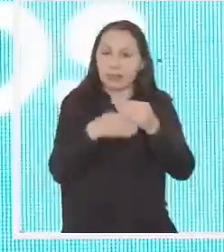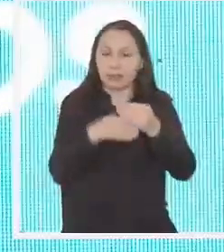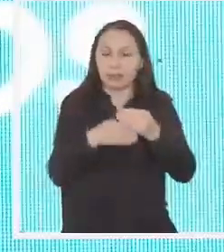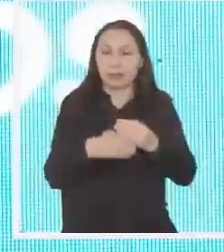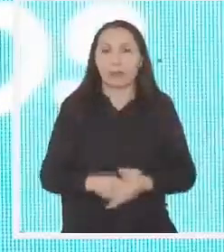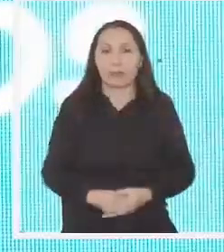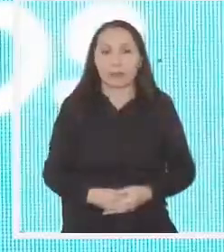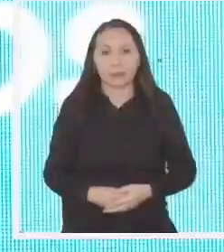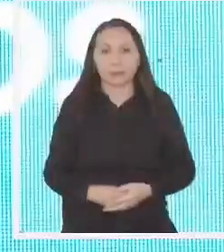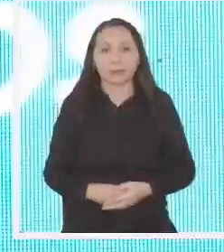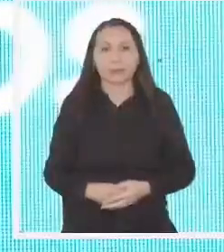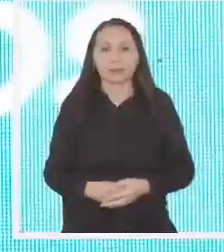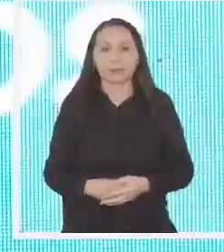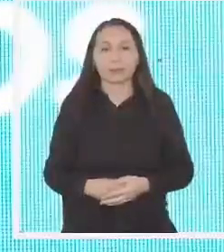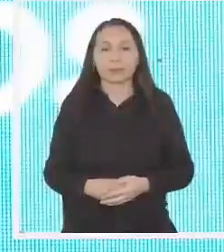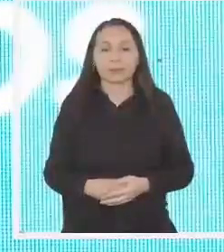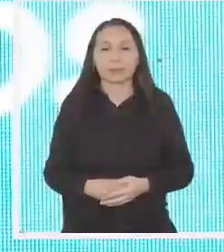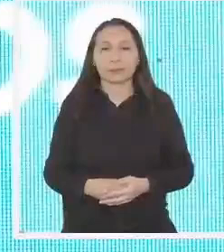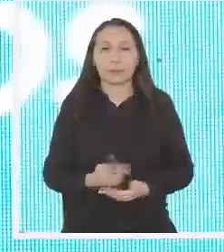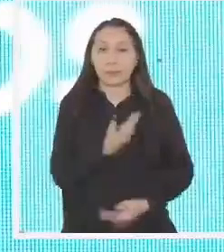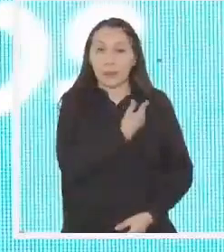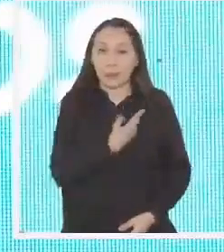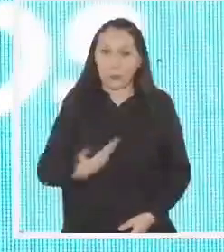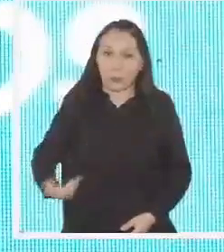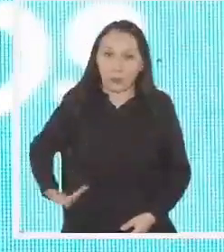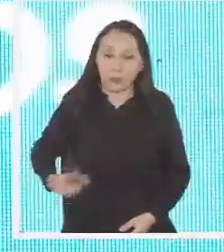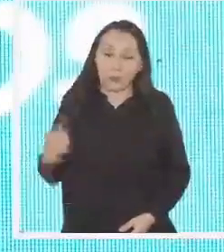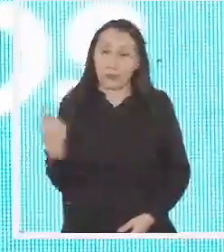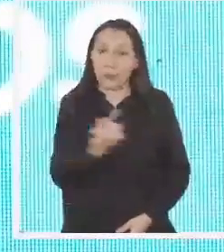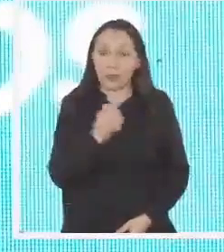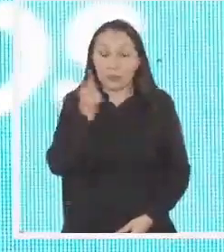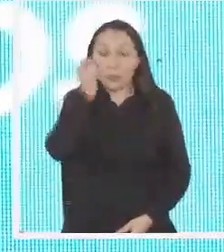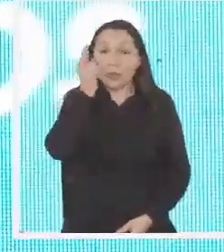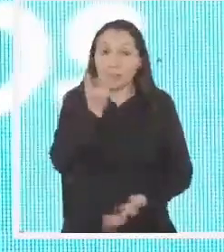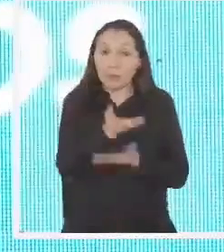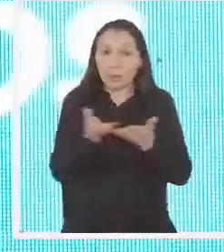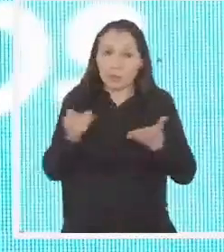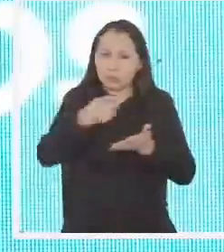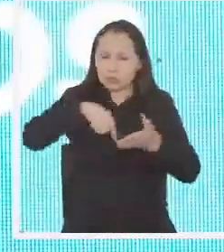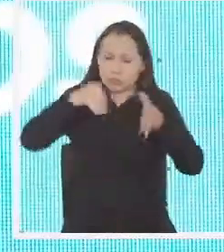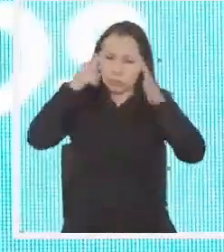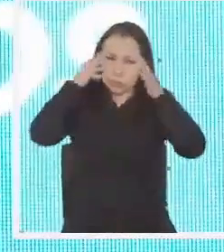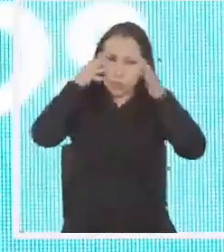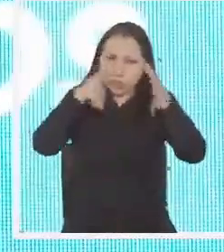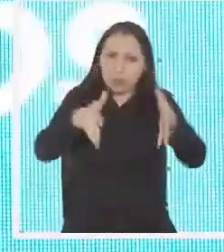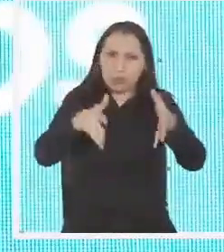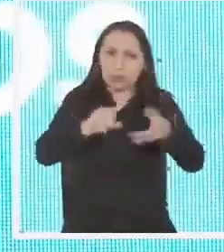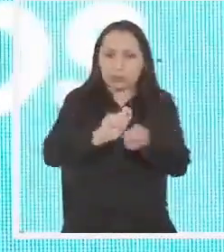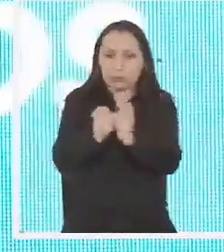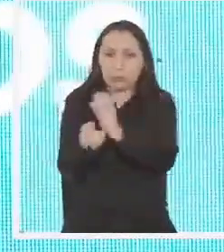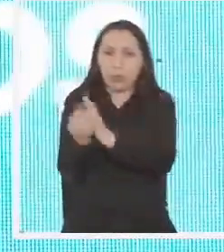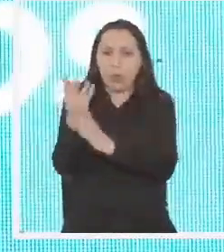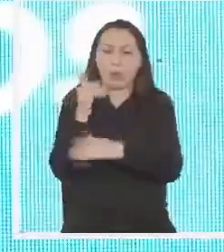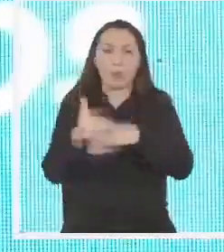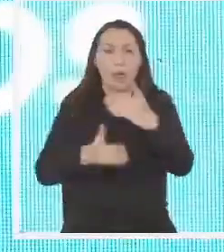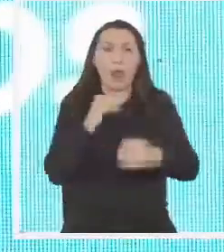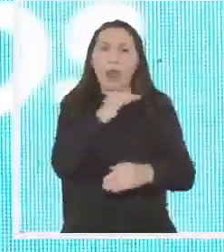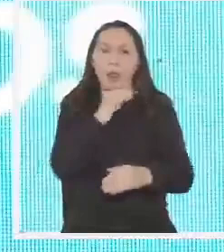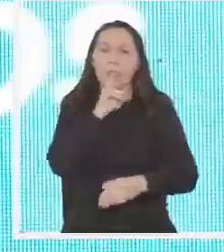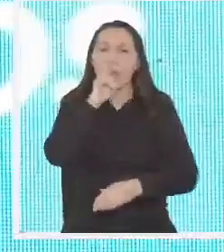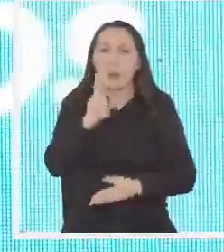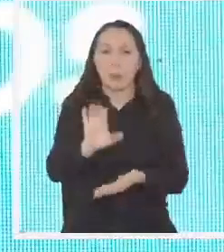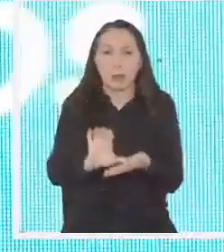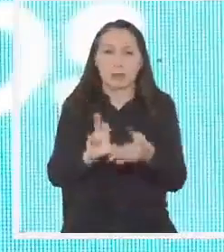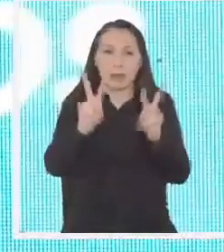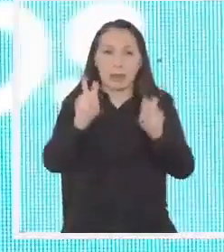Adicionalmente, como gobierno, quiero que sepan que estamos enfocados en modernizar y agilizar la respuesta del